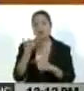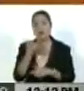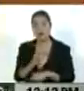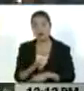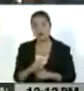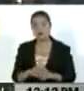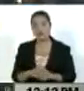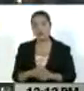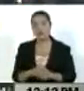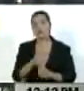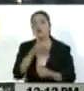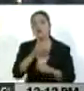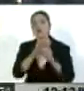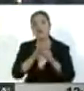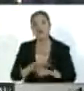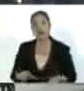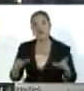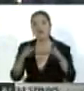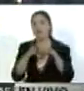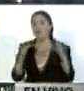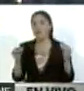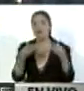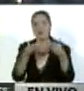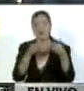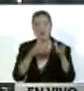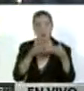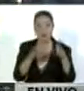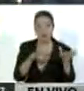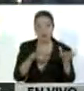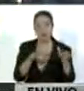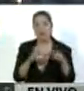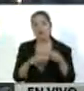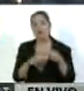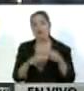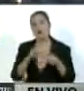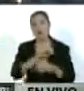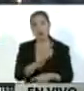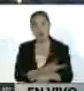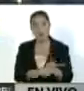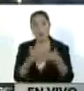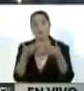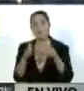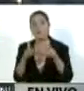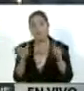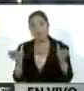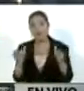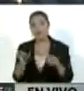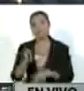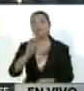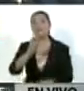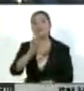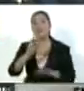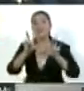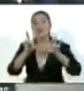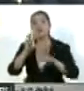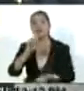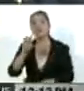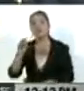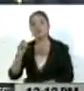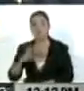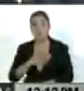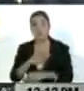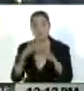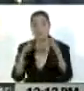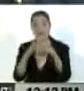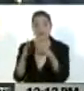el reporte de todo el sector público, el Poder Popular, el 0800 Mi Hogar, que es un programa